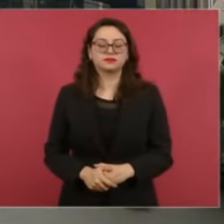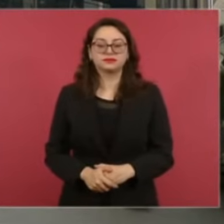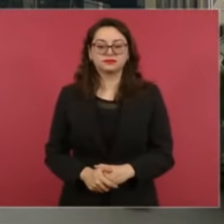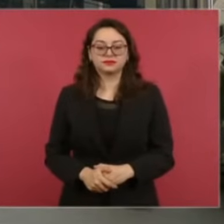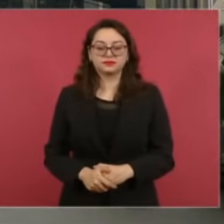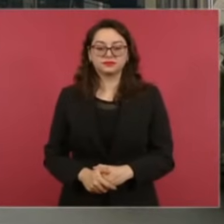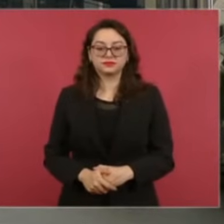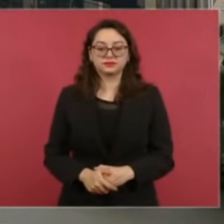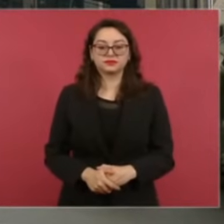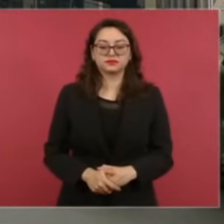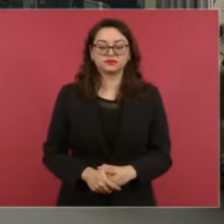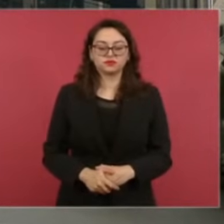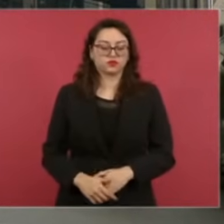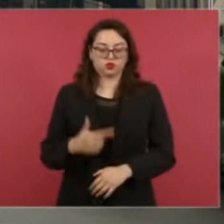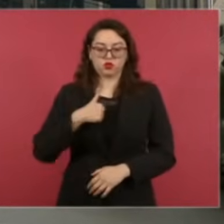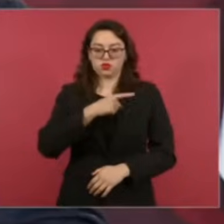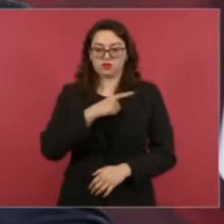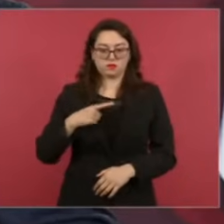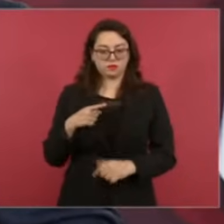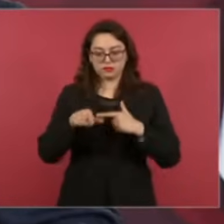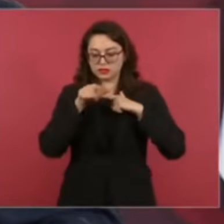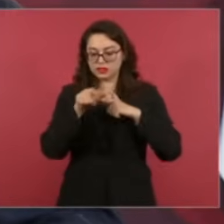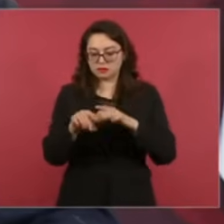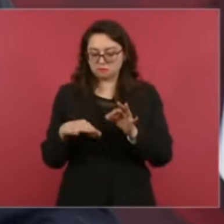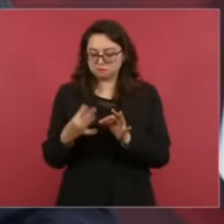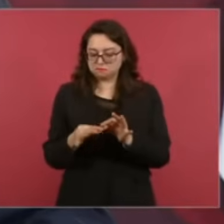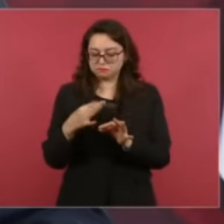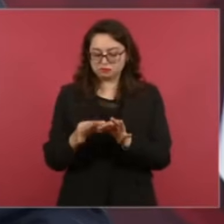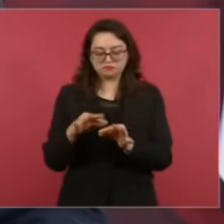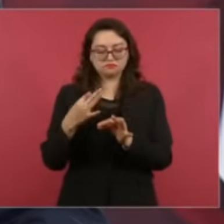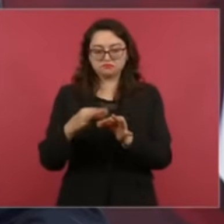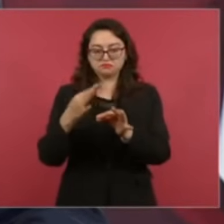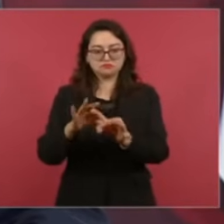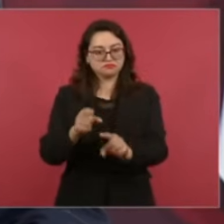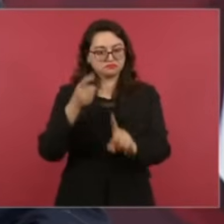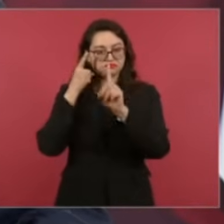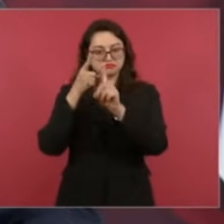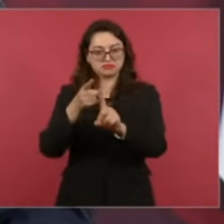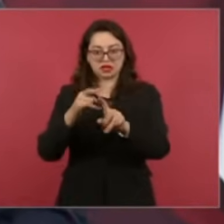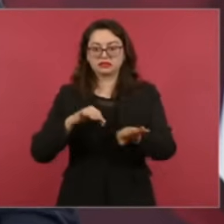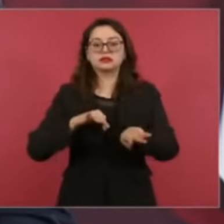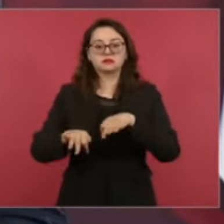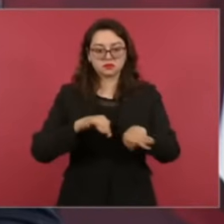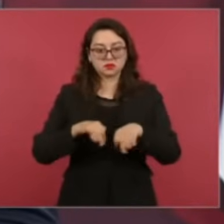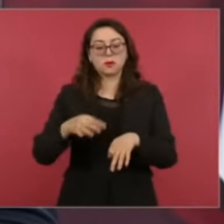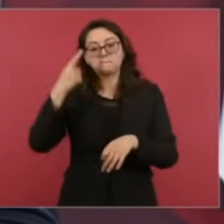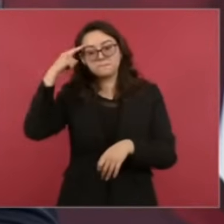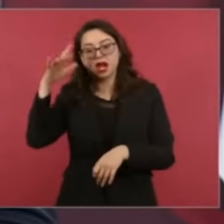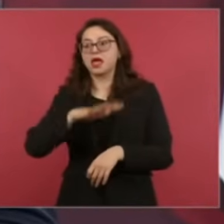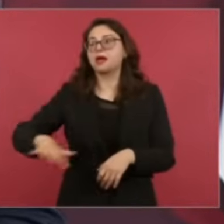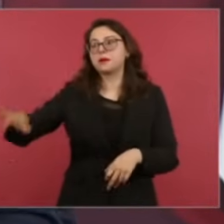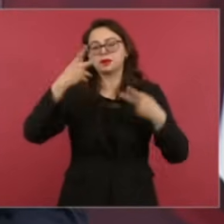objetivos y luego cumplir con nuestra misión de seguir haciendo conciencia.